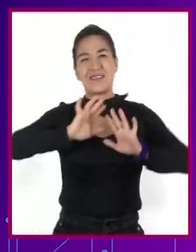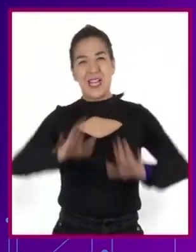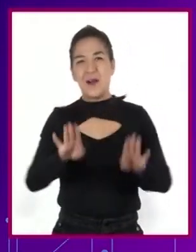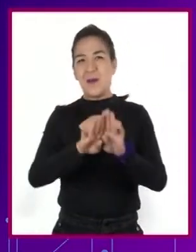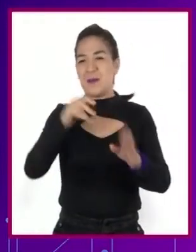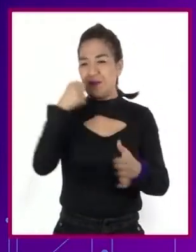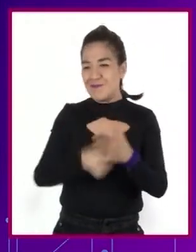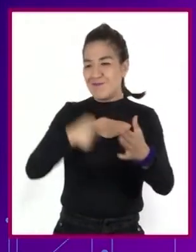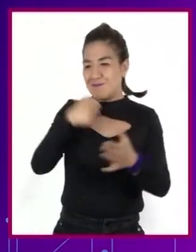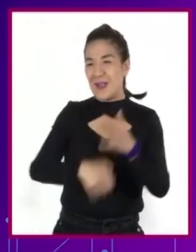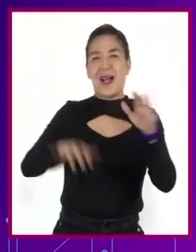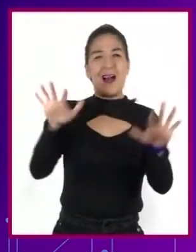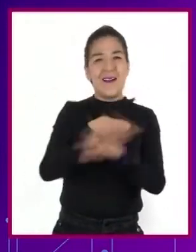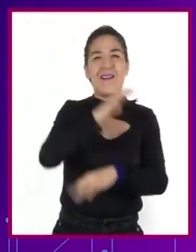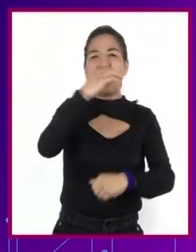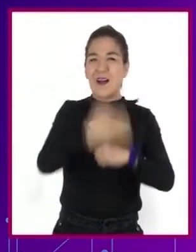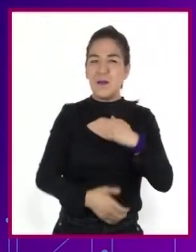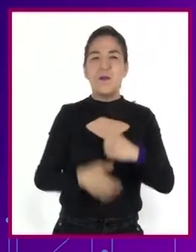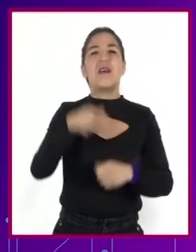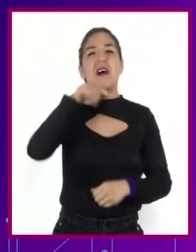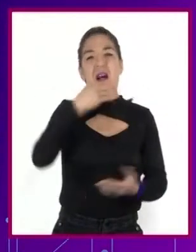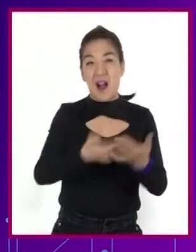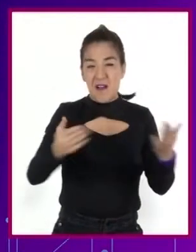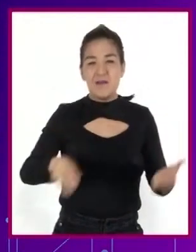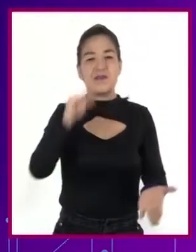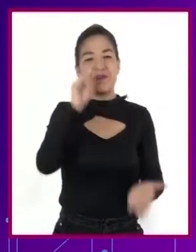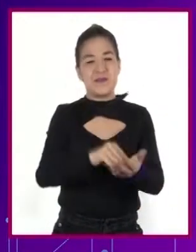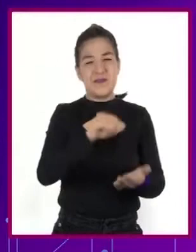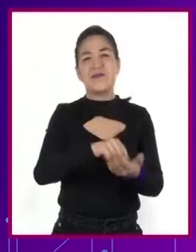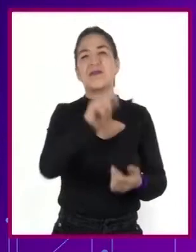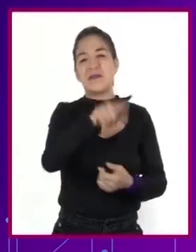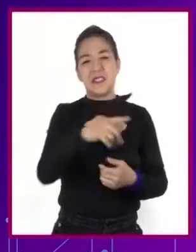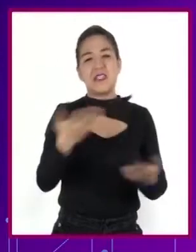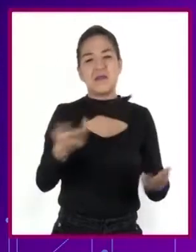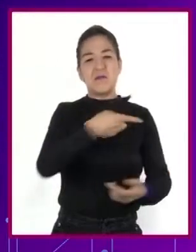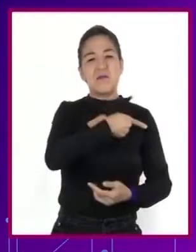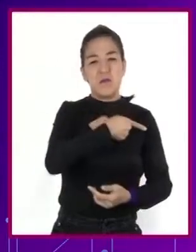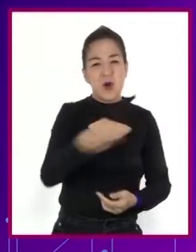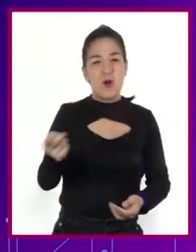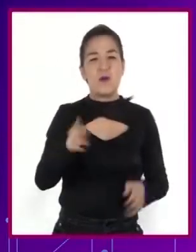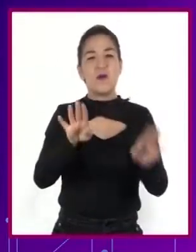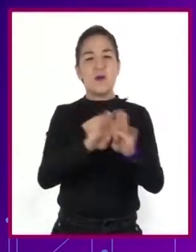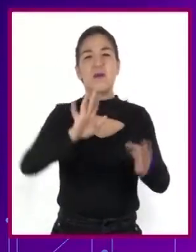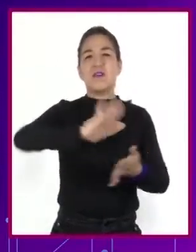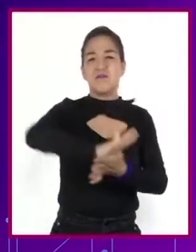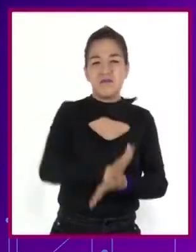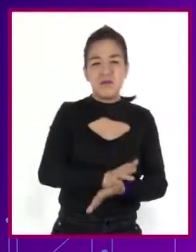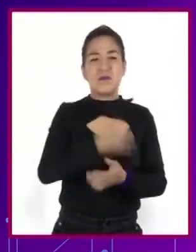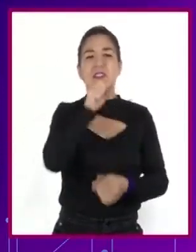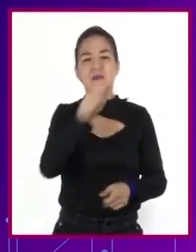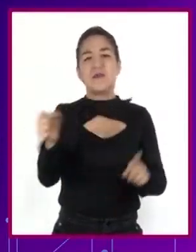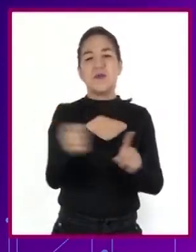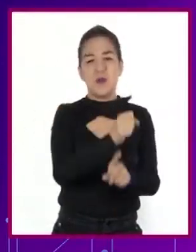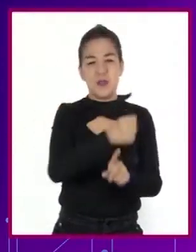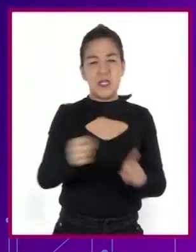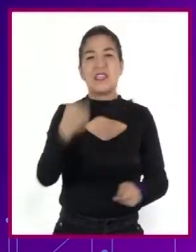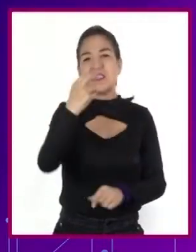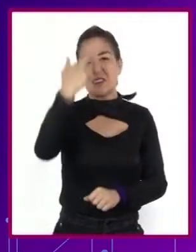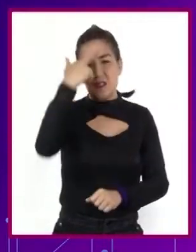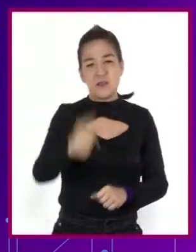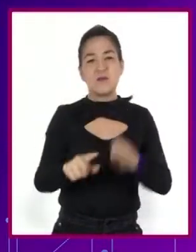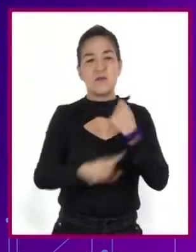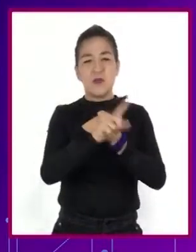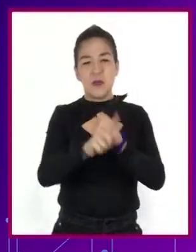estas problemáticas, aún prevalecen en la actualidad altos índices de pobreza, marginación y violencia, derivados de